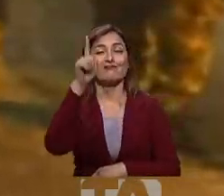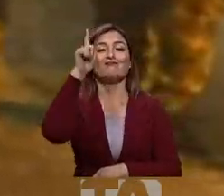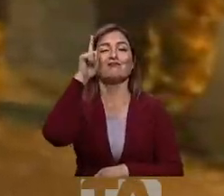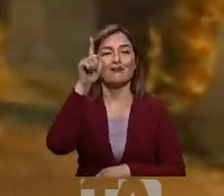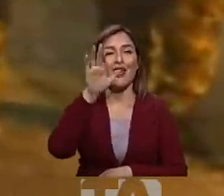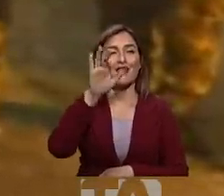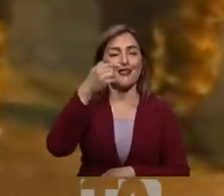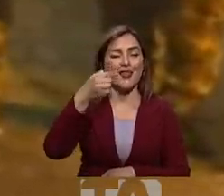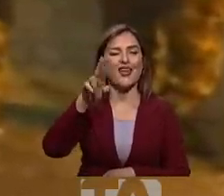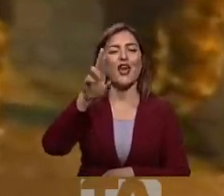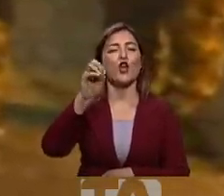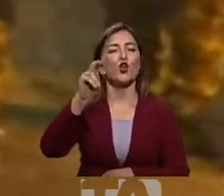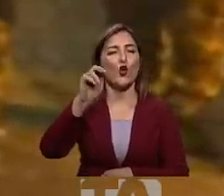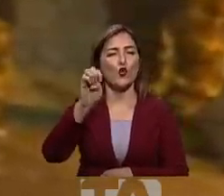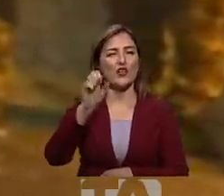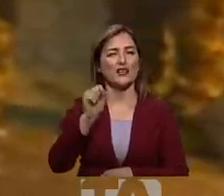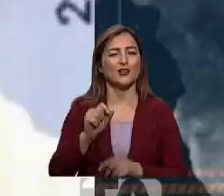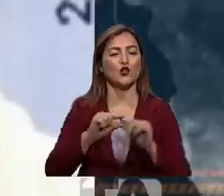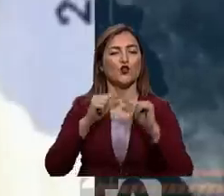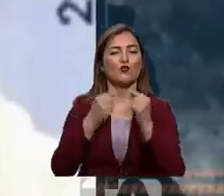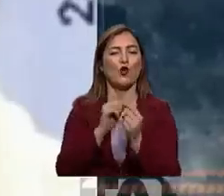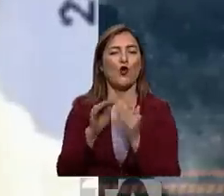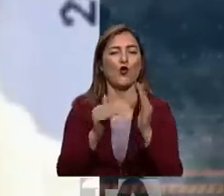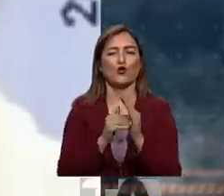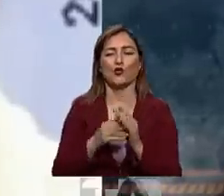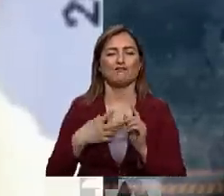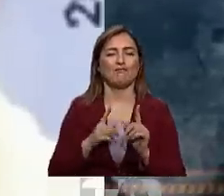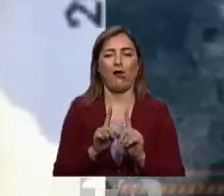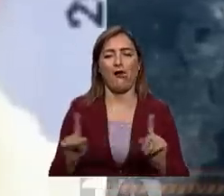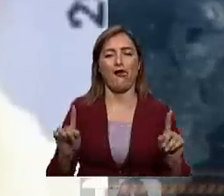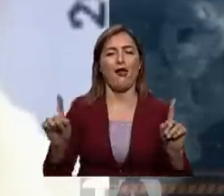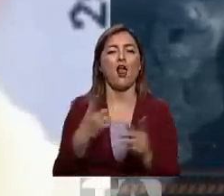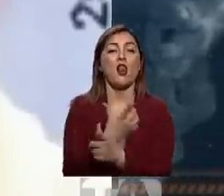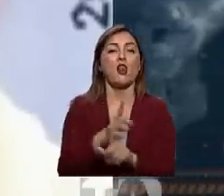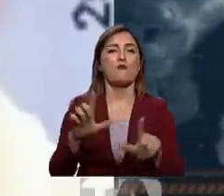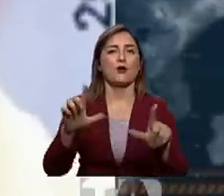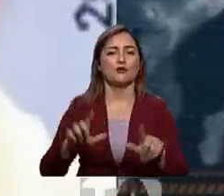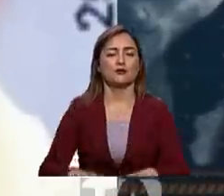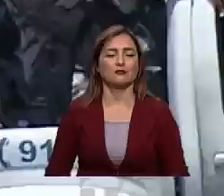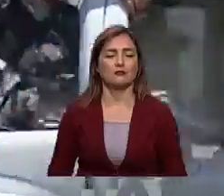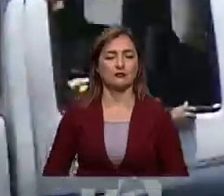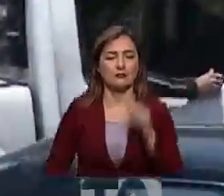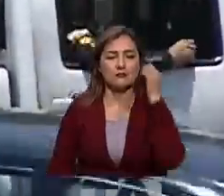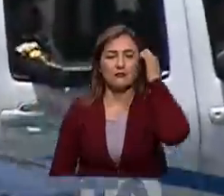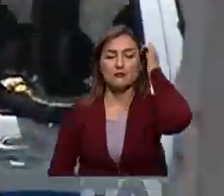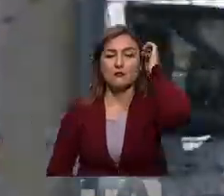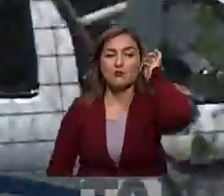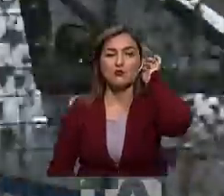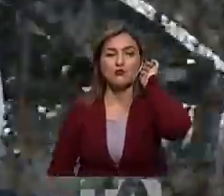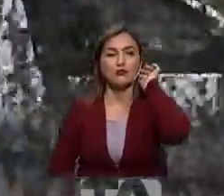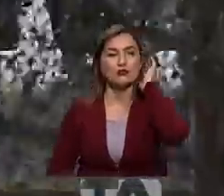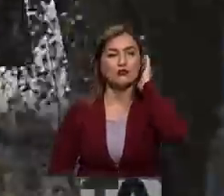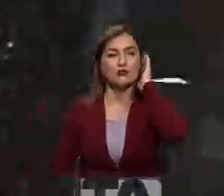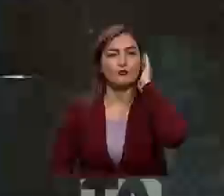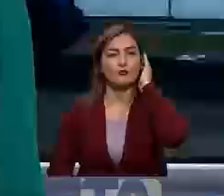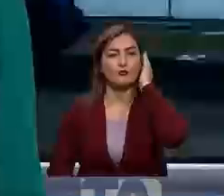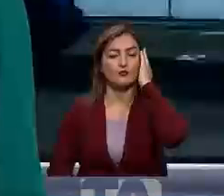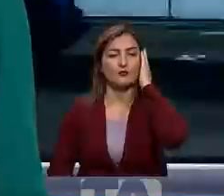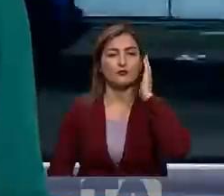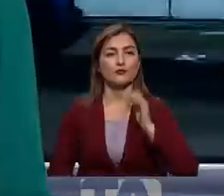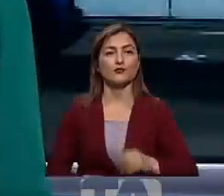cabecilla de Los Tiguerones. Hoy nuevamente en las calles. En Guayaquil, Carlos Acoto, 24 horas.